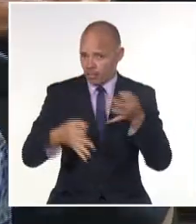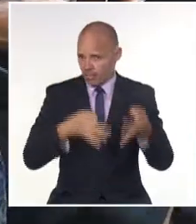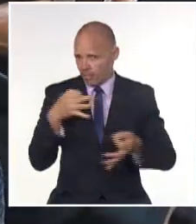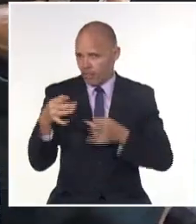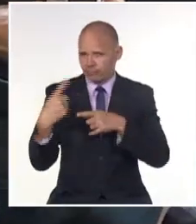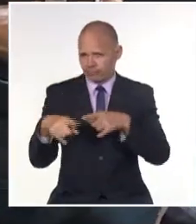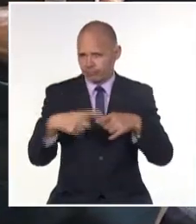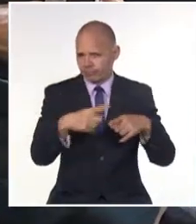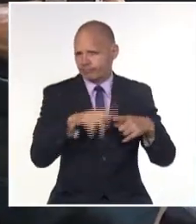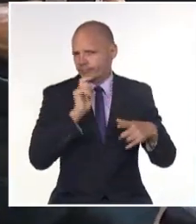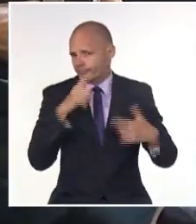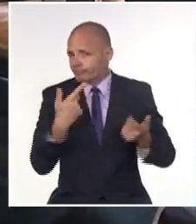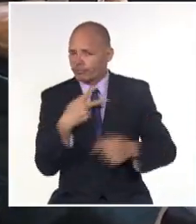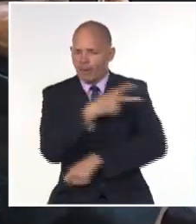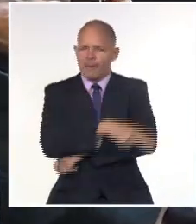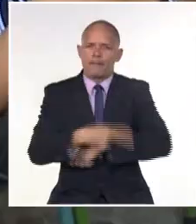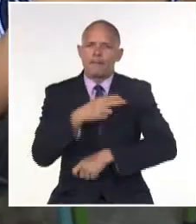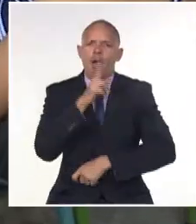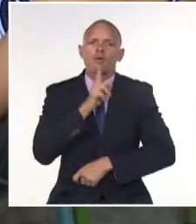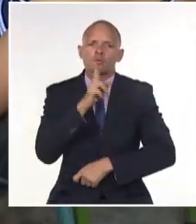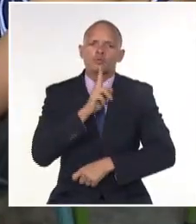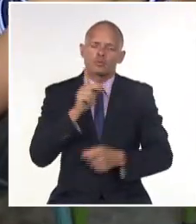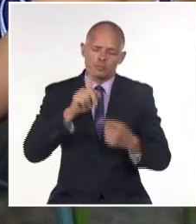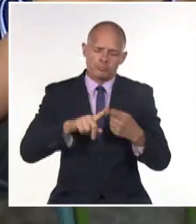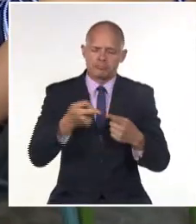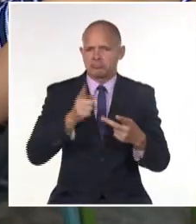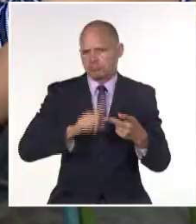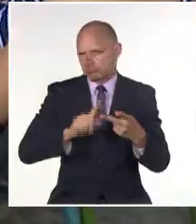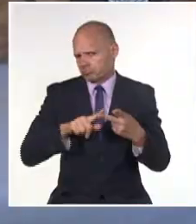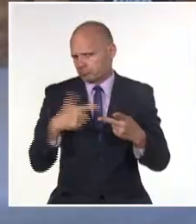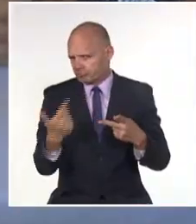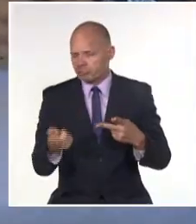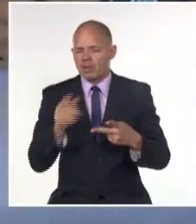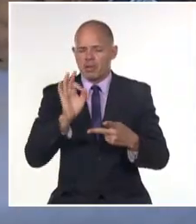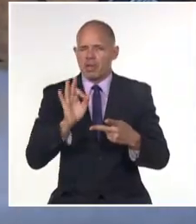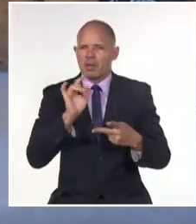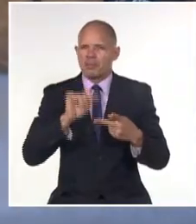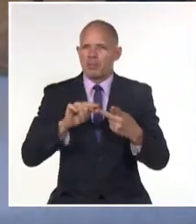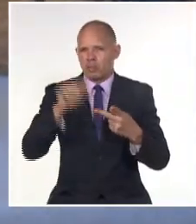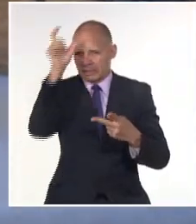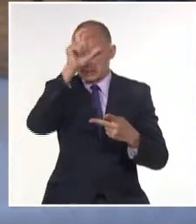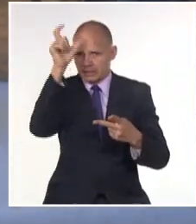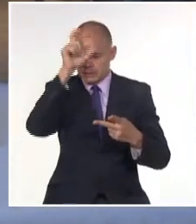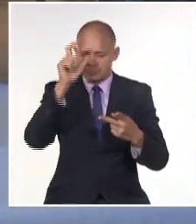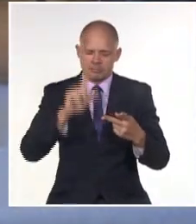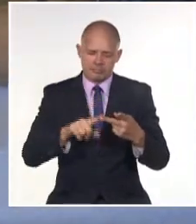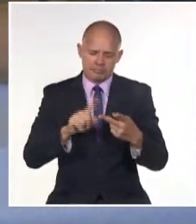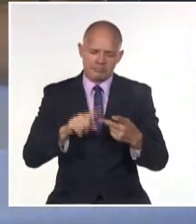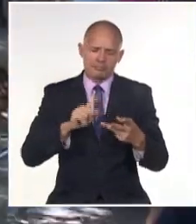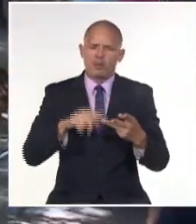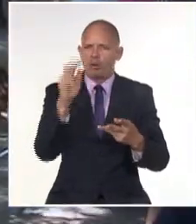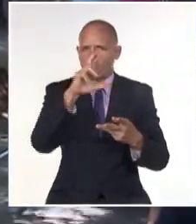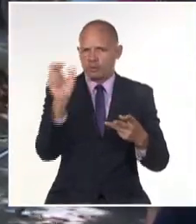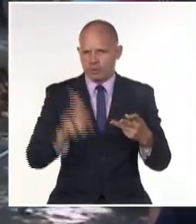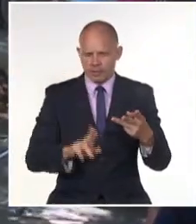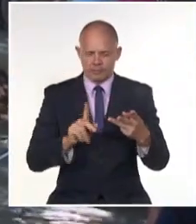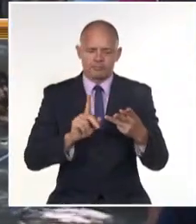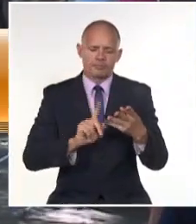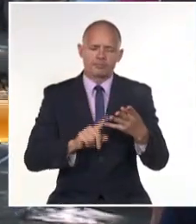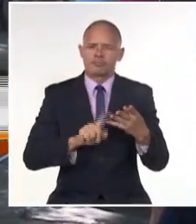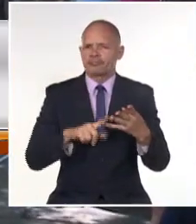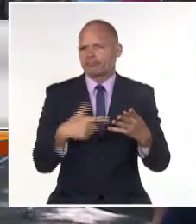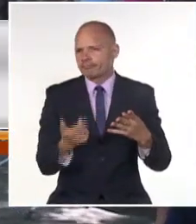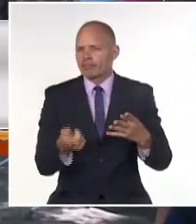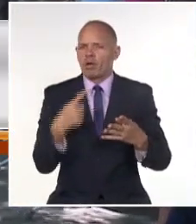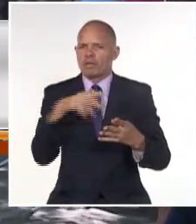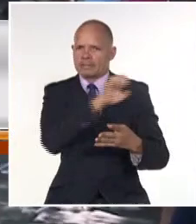Pueblos de Honduras, autores de Sudán, de Serbia, El Salvador, Costa Rica. Ha sido verdaderamente cada día un festival. Ha